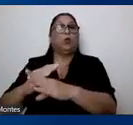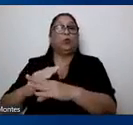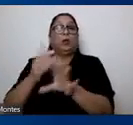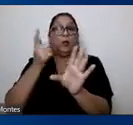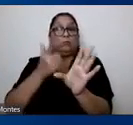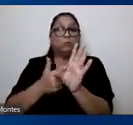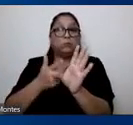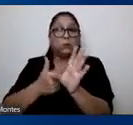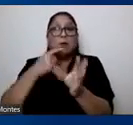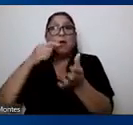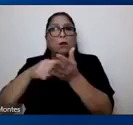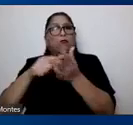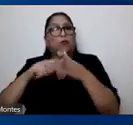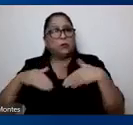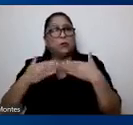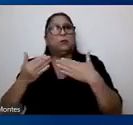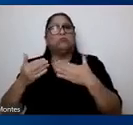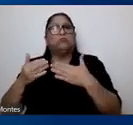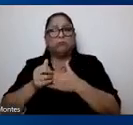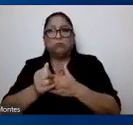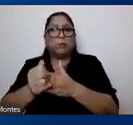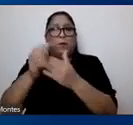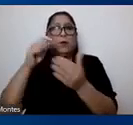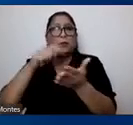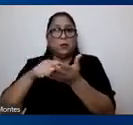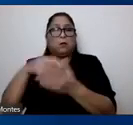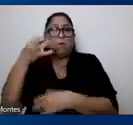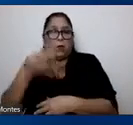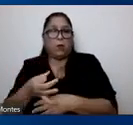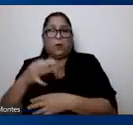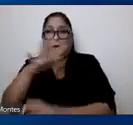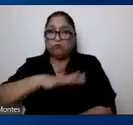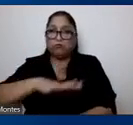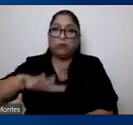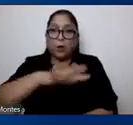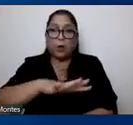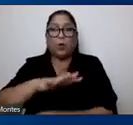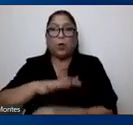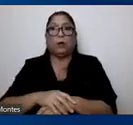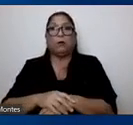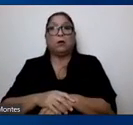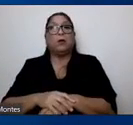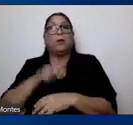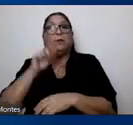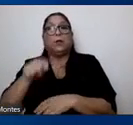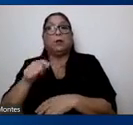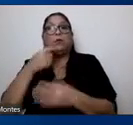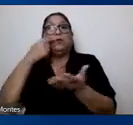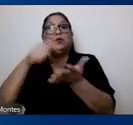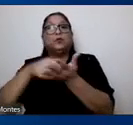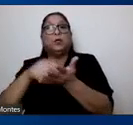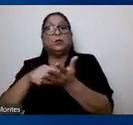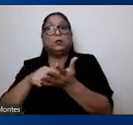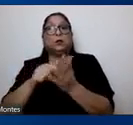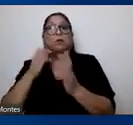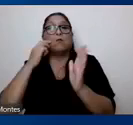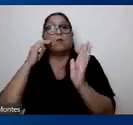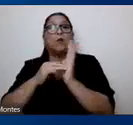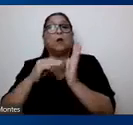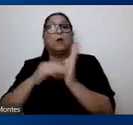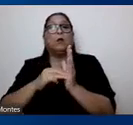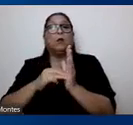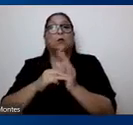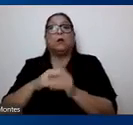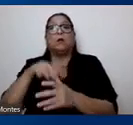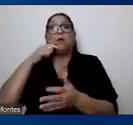fuesen viables y también eficientes en la zona, ¿no? También tenemos este caso emblemático que es de Lucanamarca, el